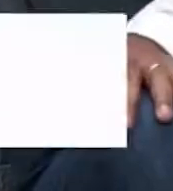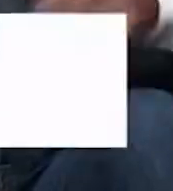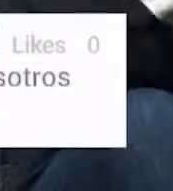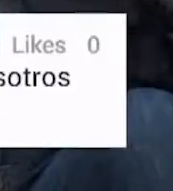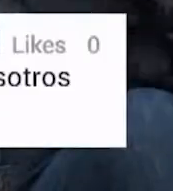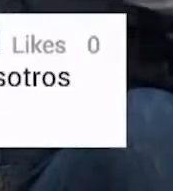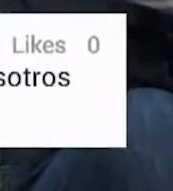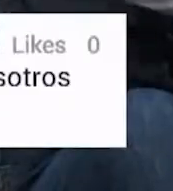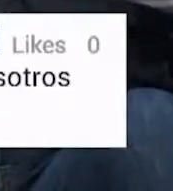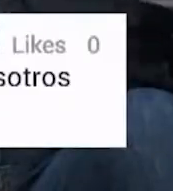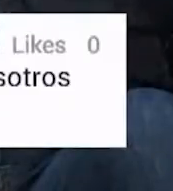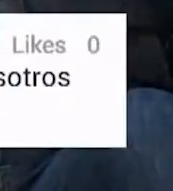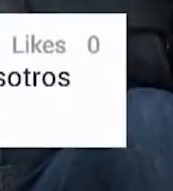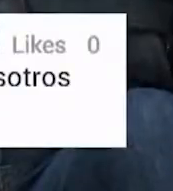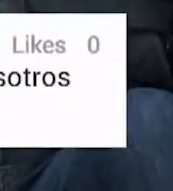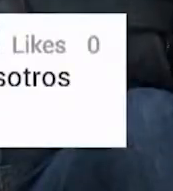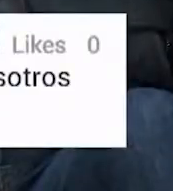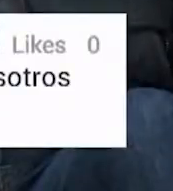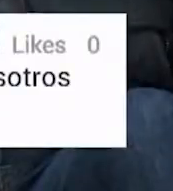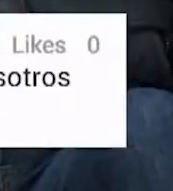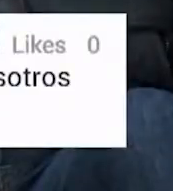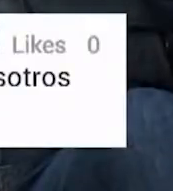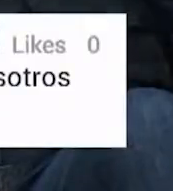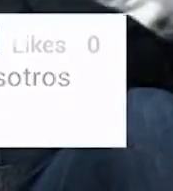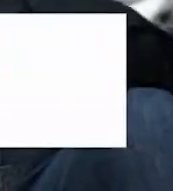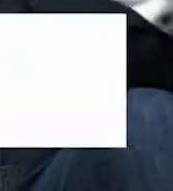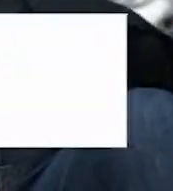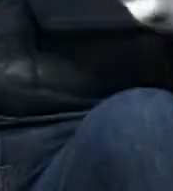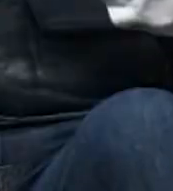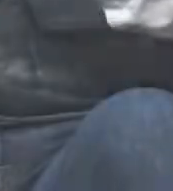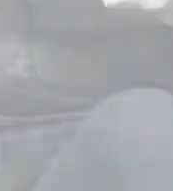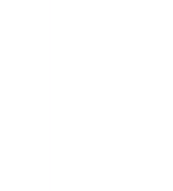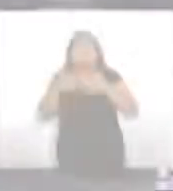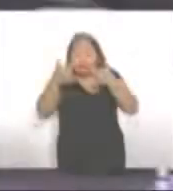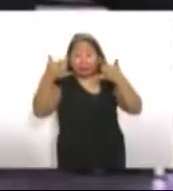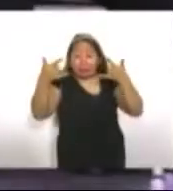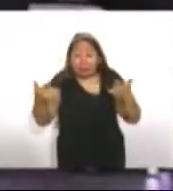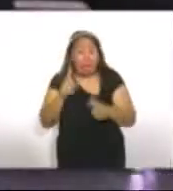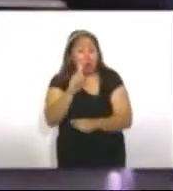en Facebook y Twitter, acompañado por la actriz Lolita Cortés.